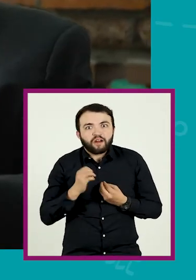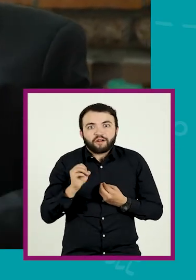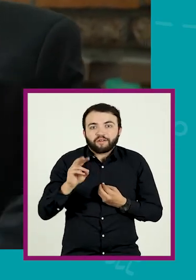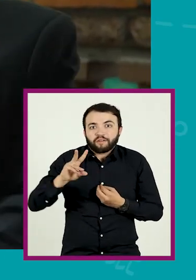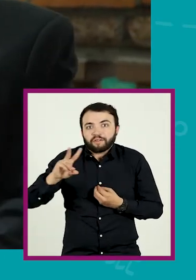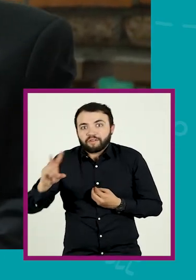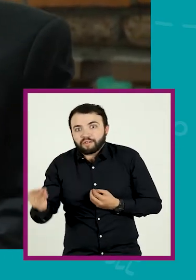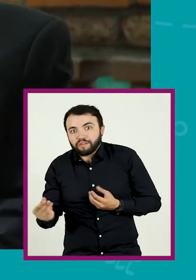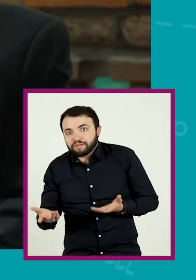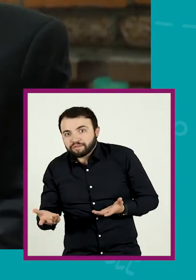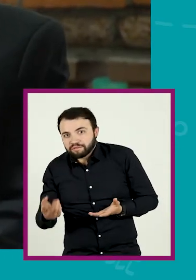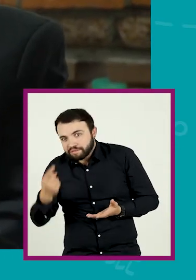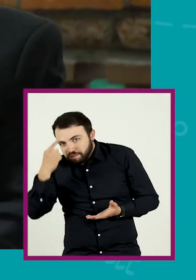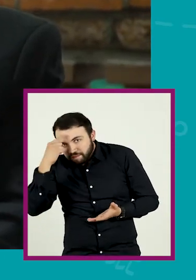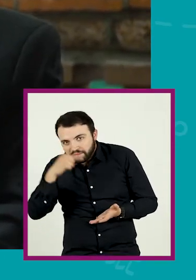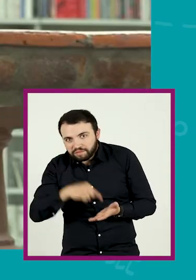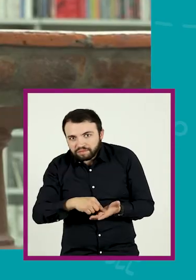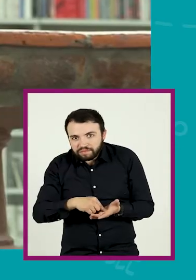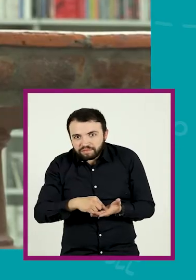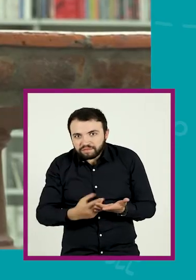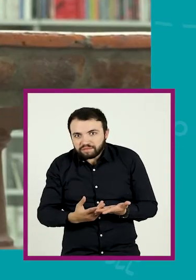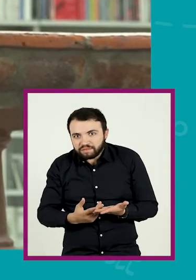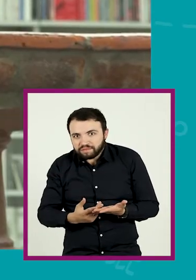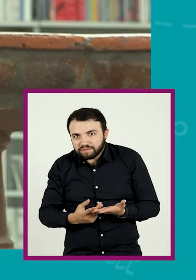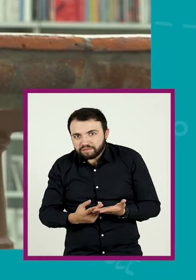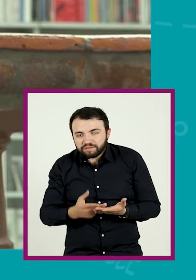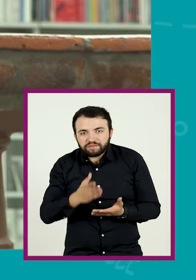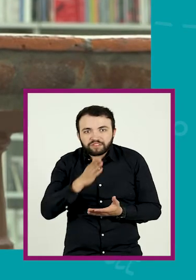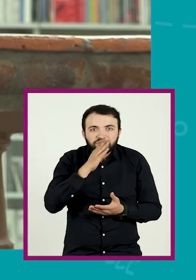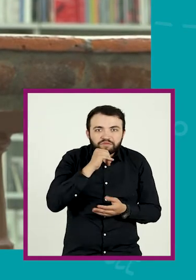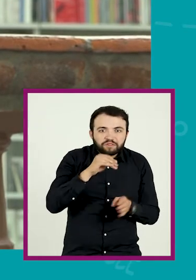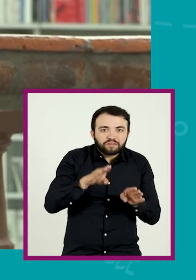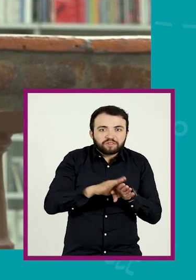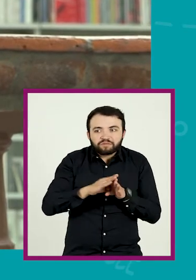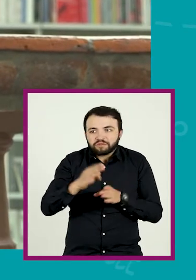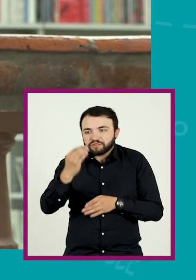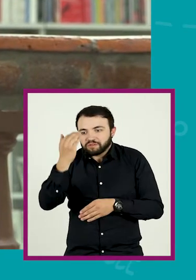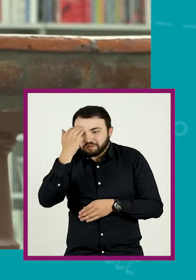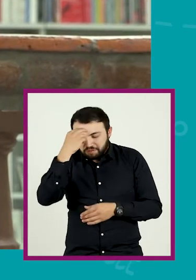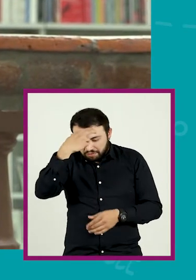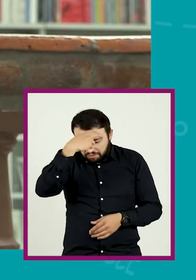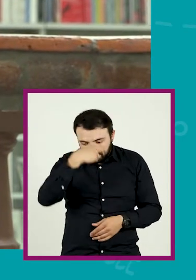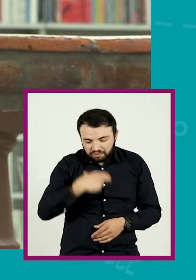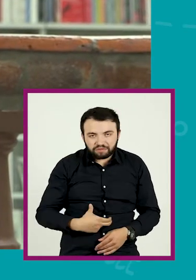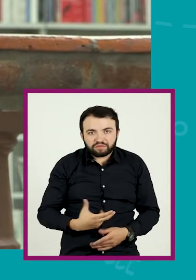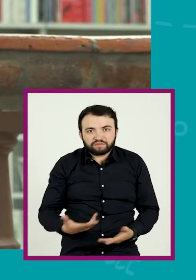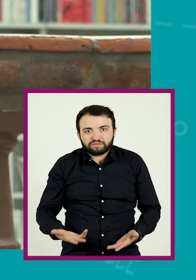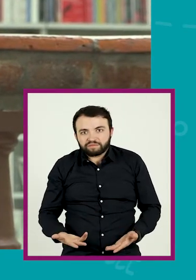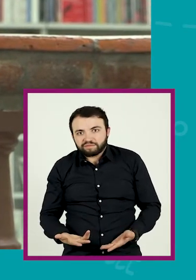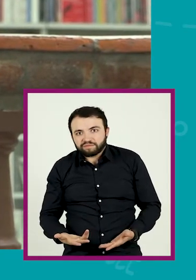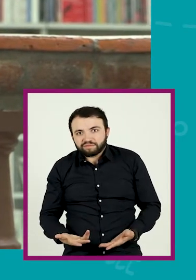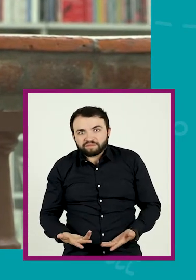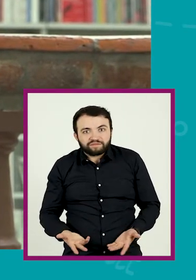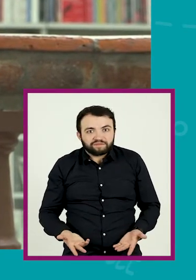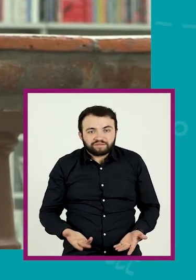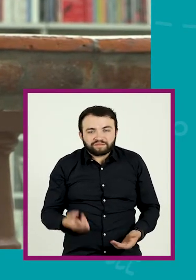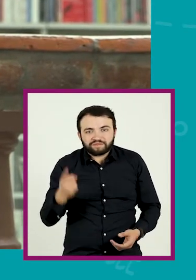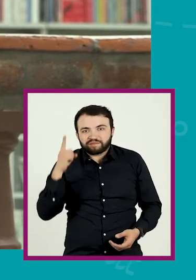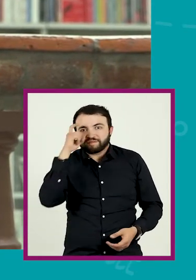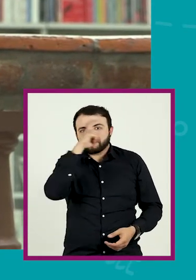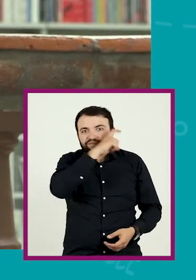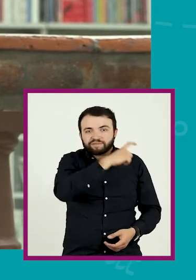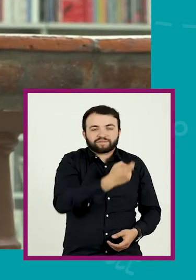algo. Sí, la naturaleza de algo como cosa en sí. No podemos conocernos a nosotros mismos, tampoco no somos fenómenos, ¿no? Sino